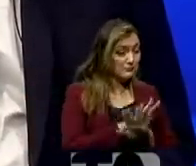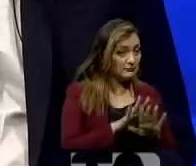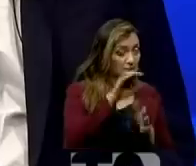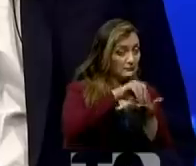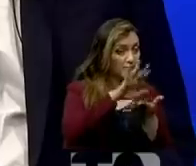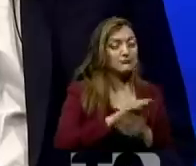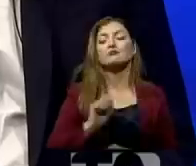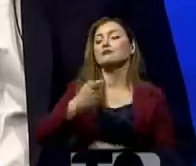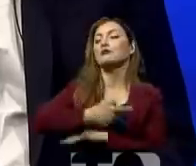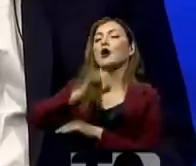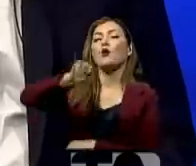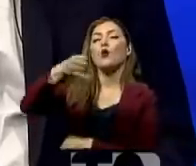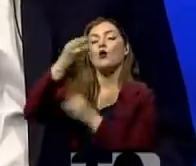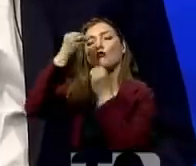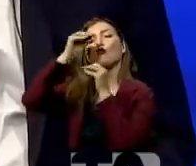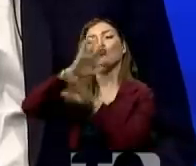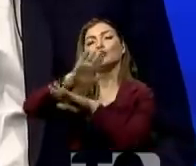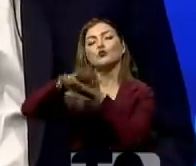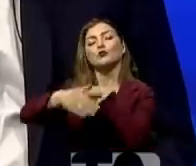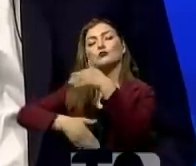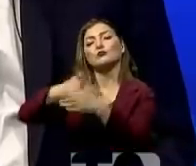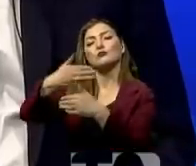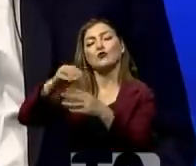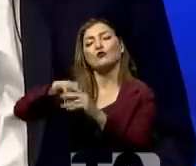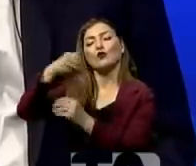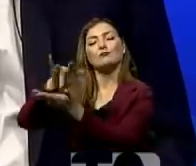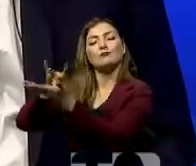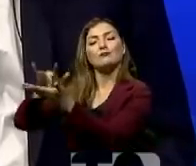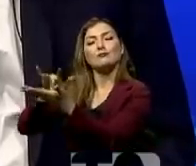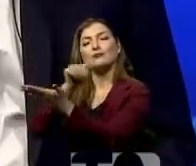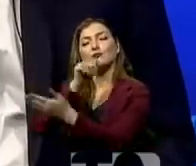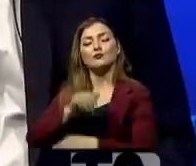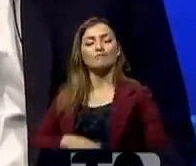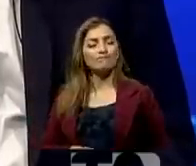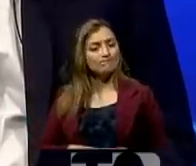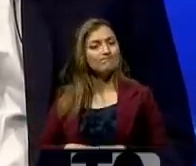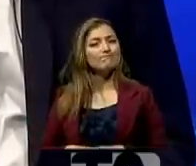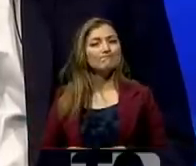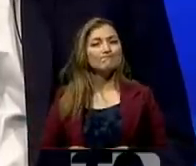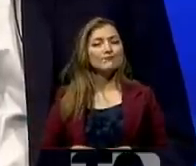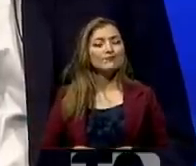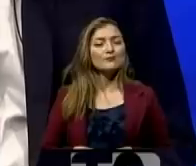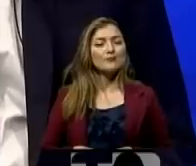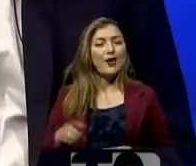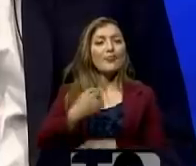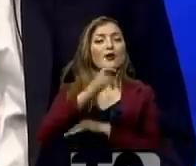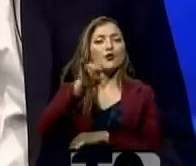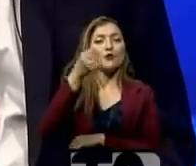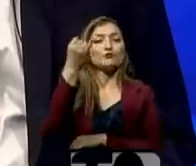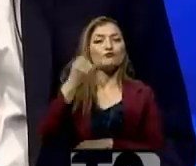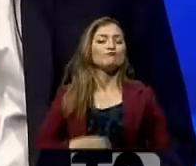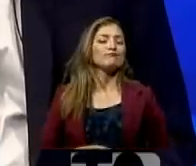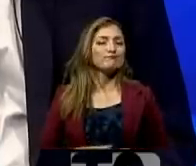presidente en el anuncio en la ejecución del proceso de externalización de medicinas a través de las farmacias privadas este día fue